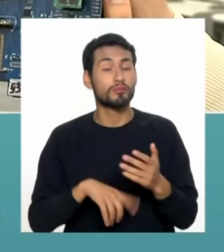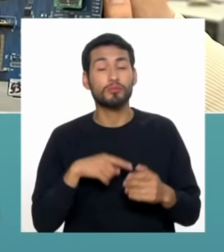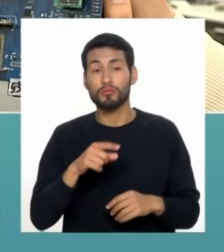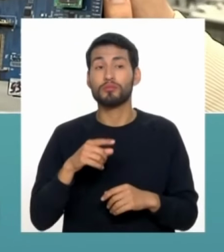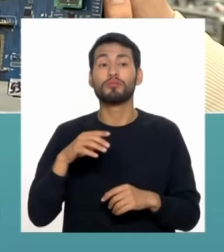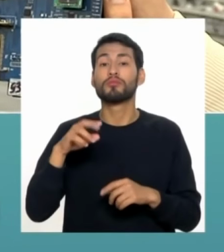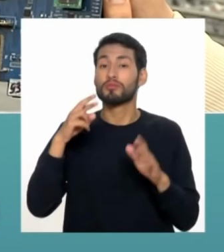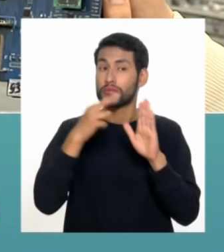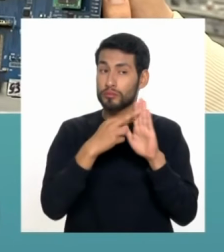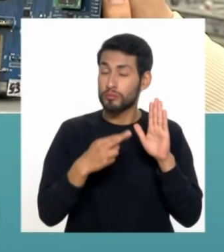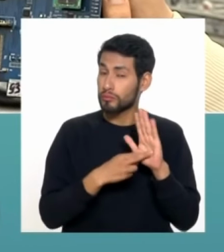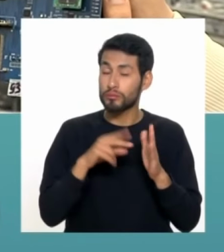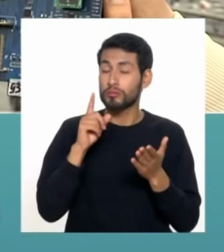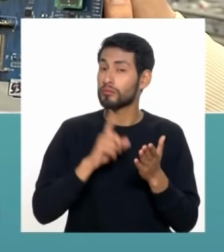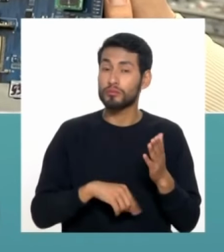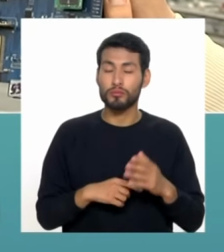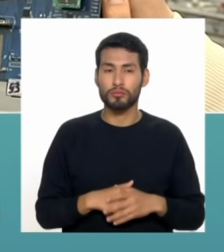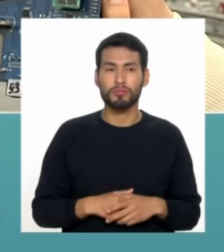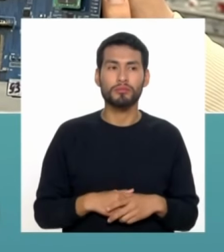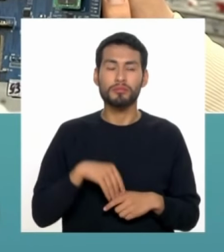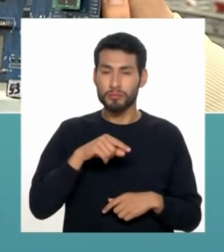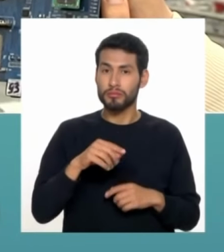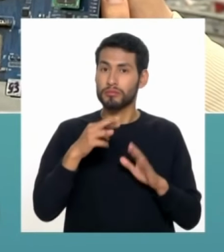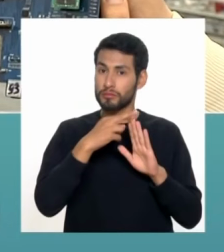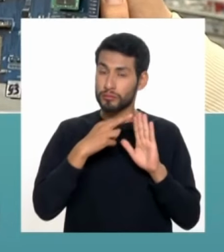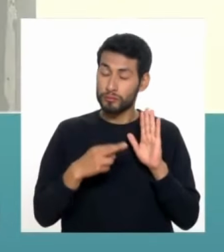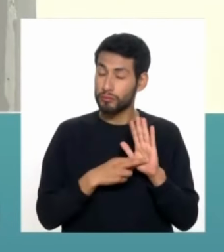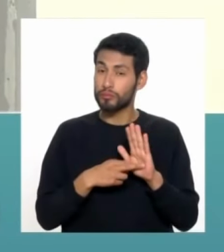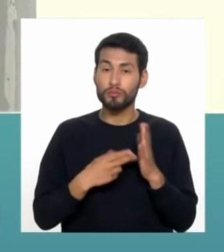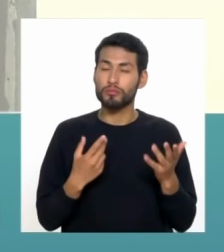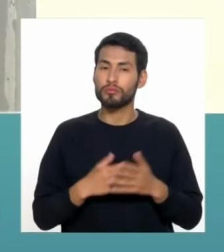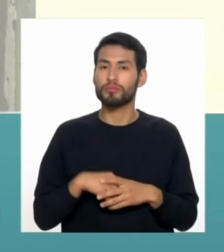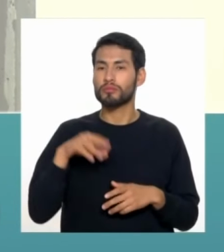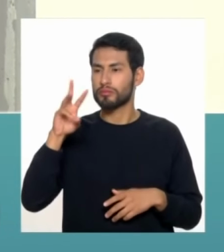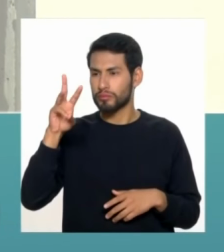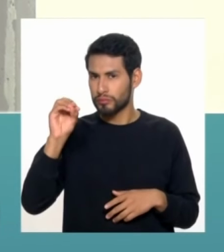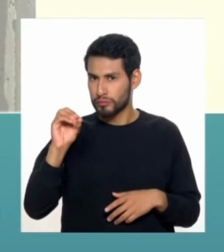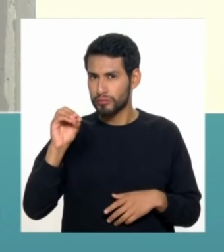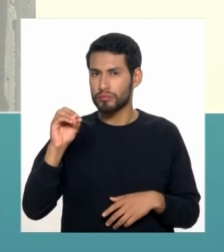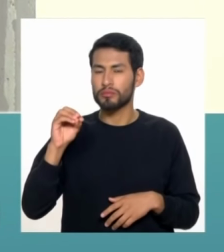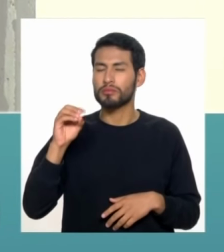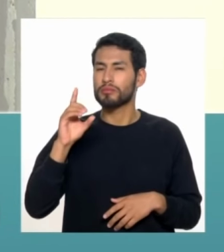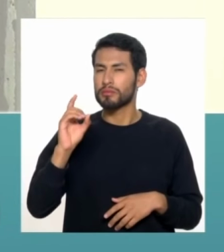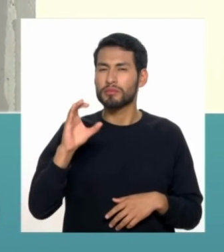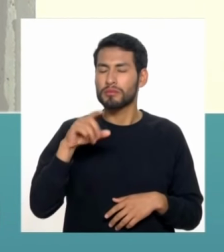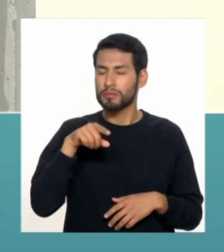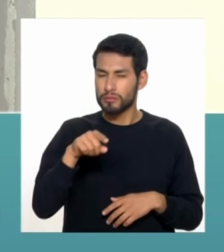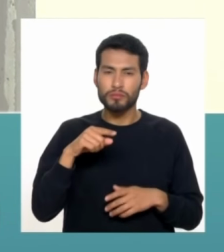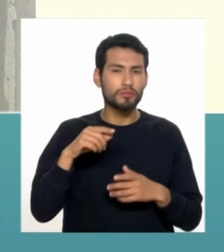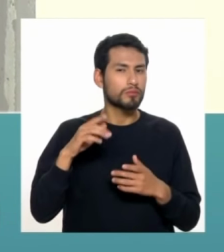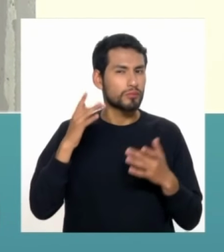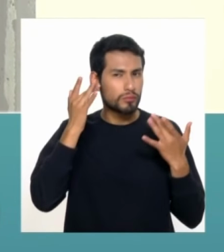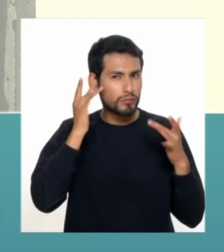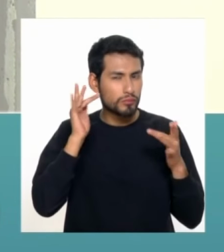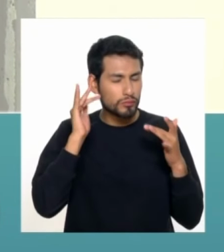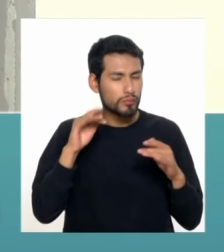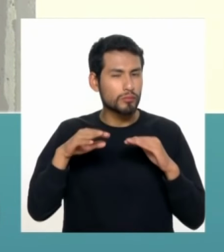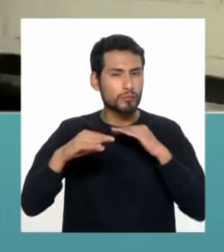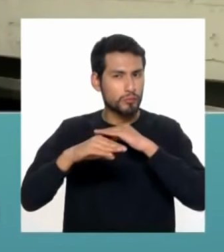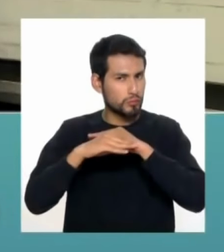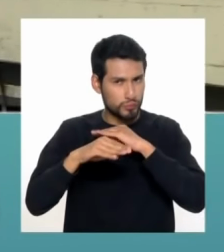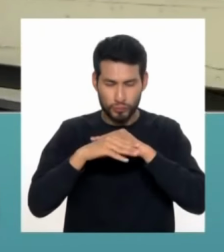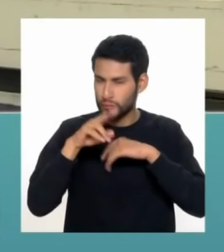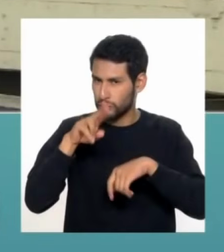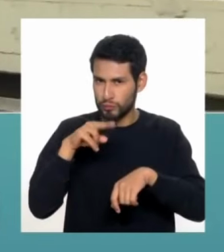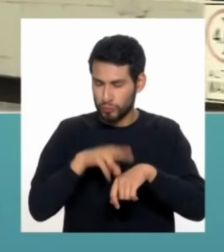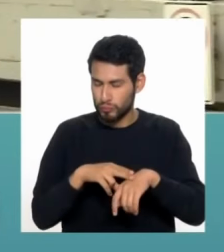el reglamento establece para ese régimen residencial 60 decibeles, que es el nivel de ruido estándar